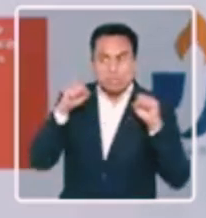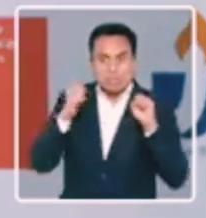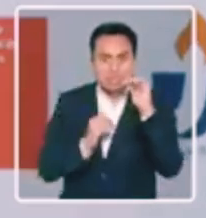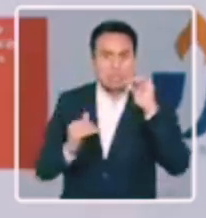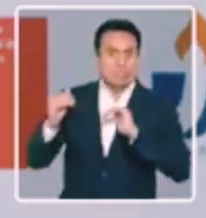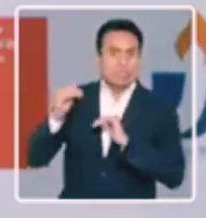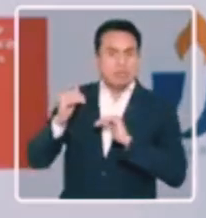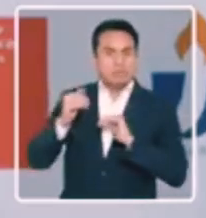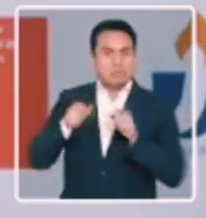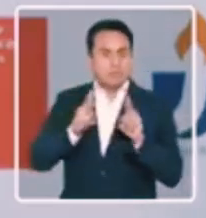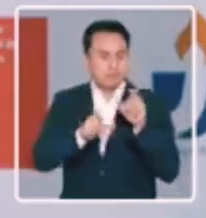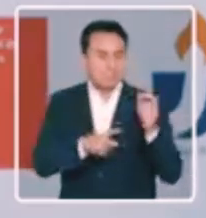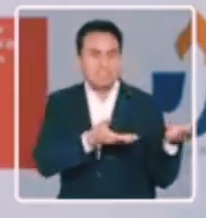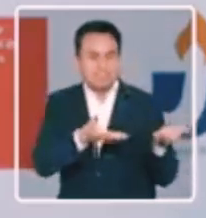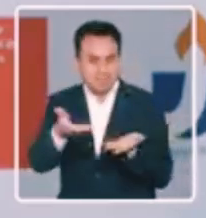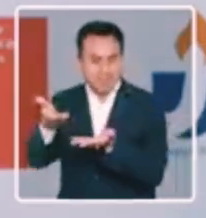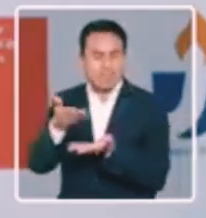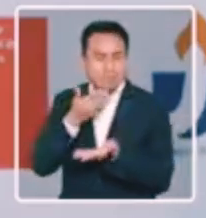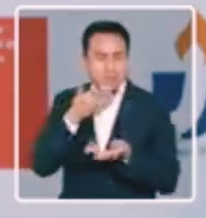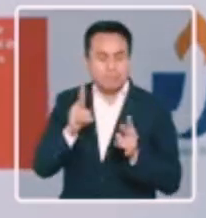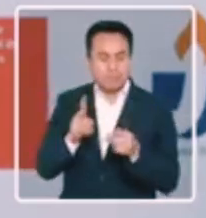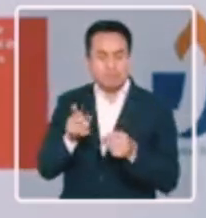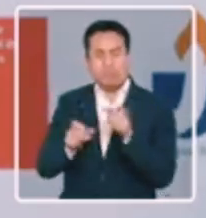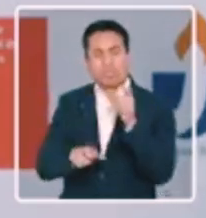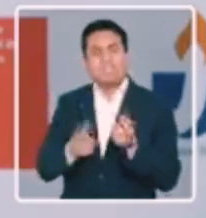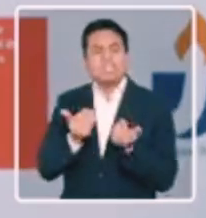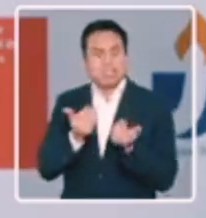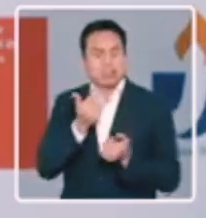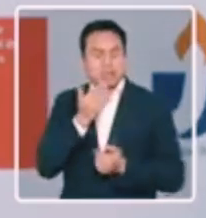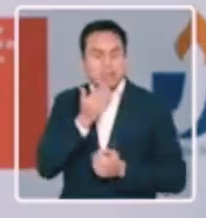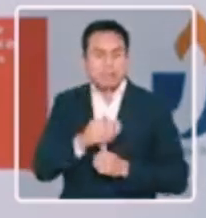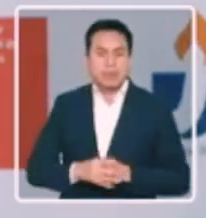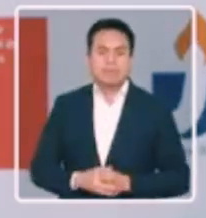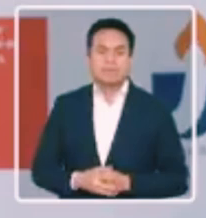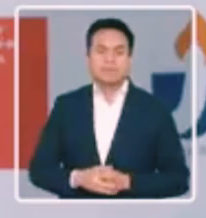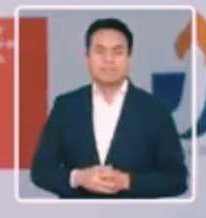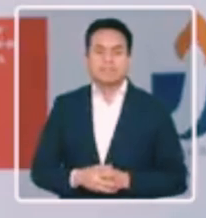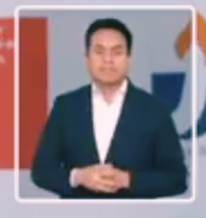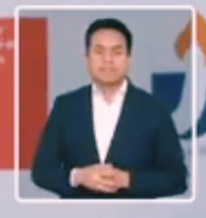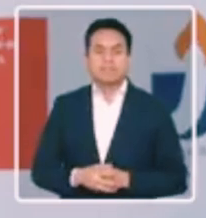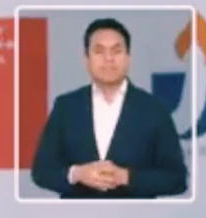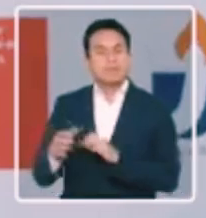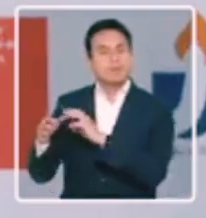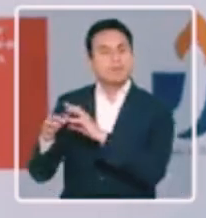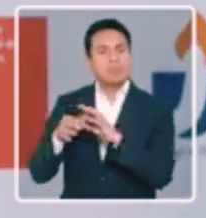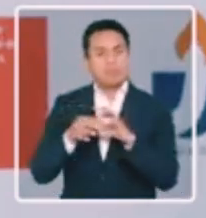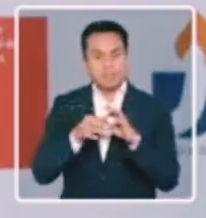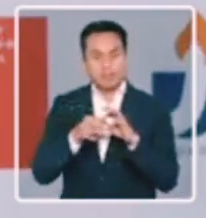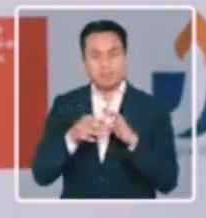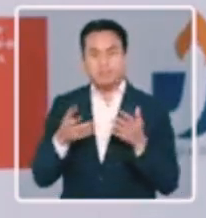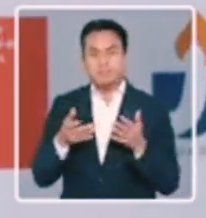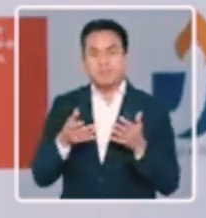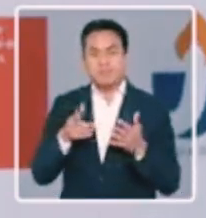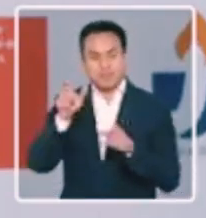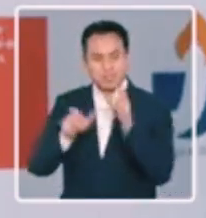de élite permitió que otros llegaran son necesarios también por lo tanto